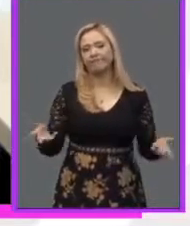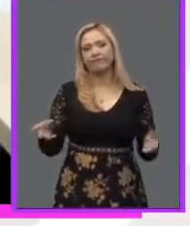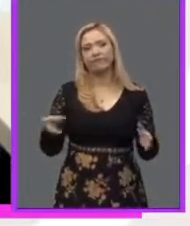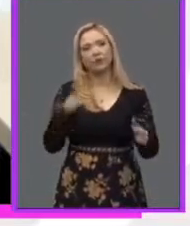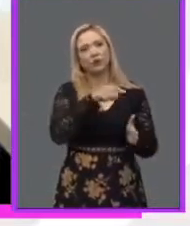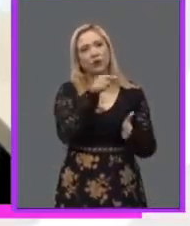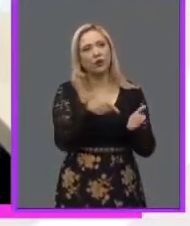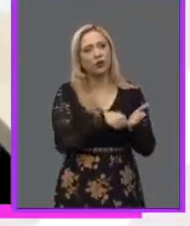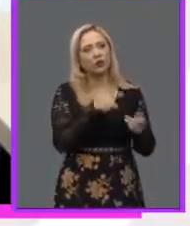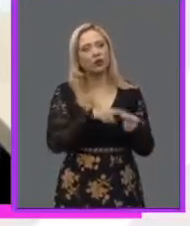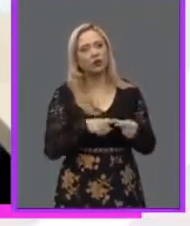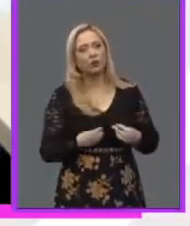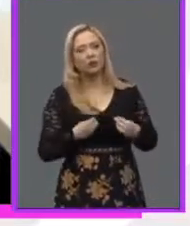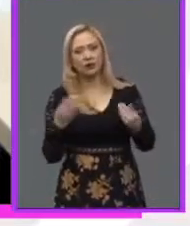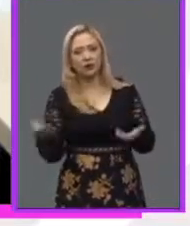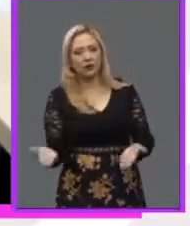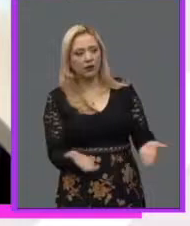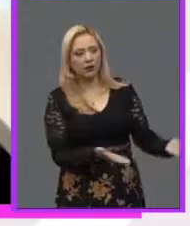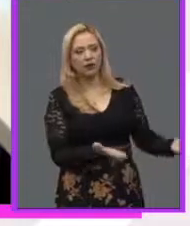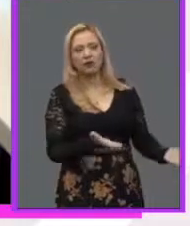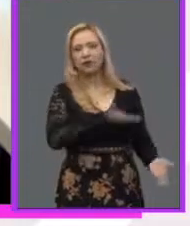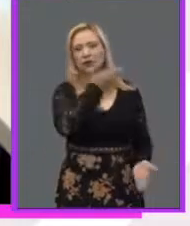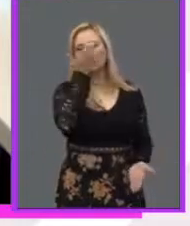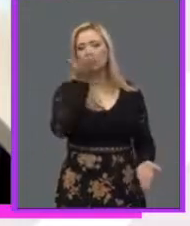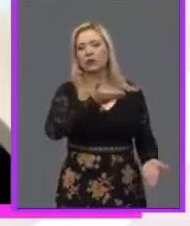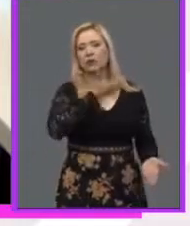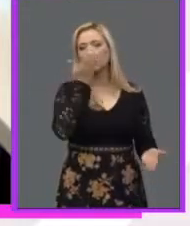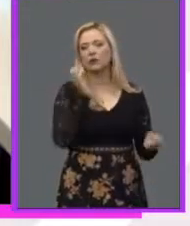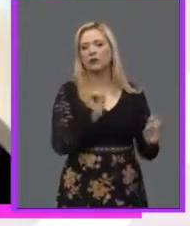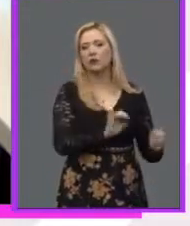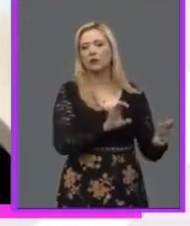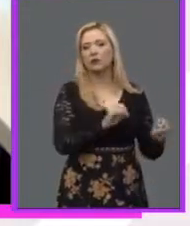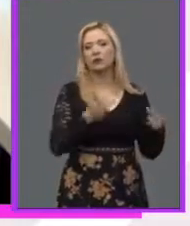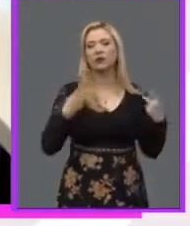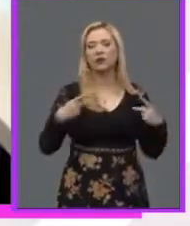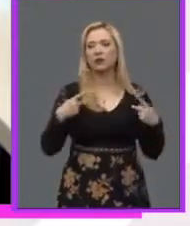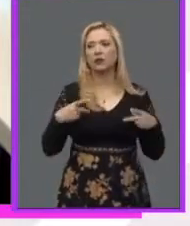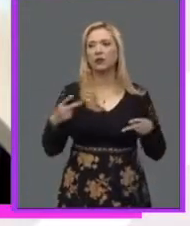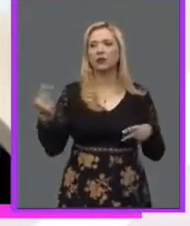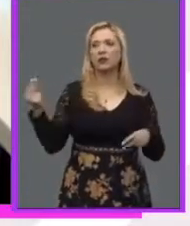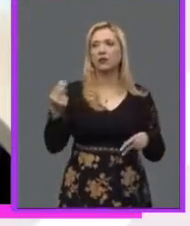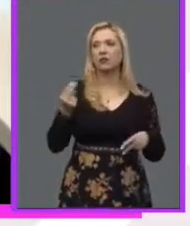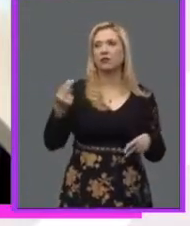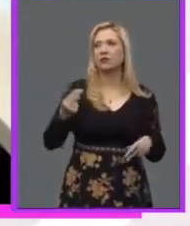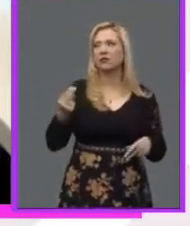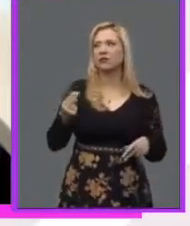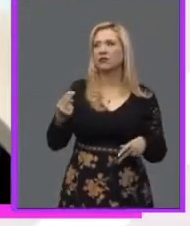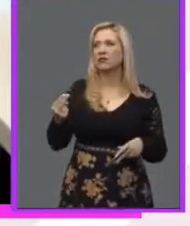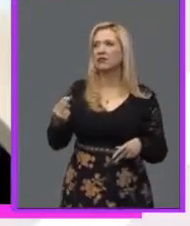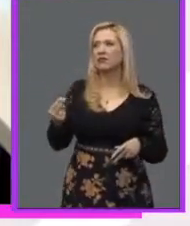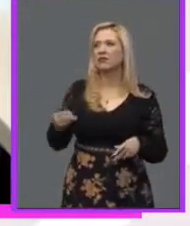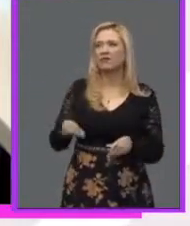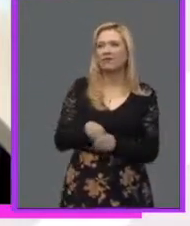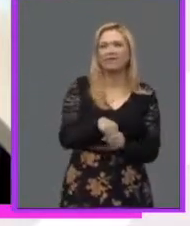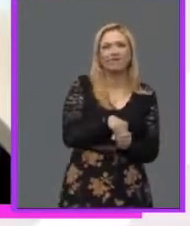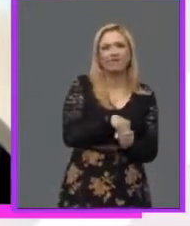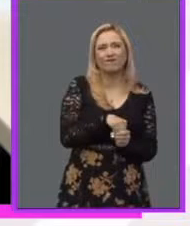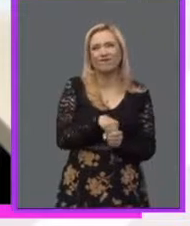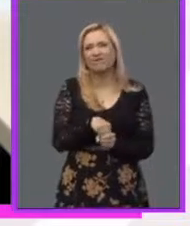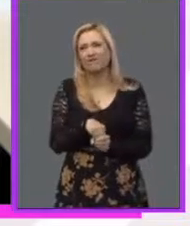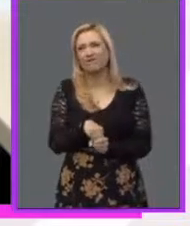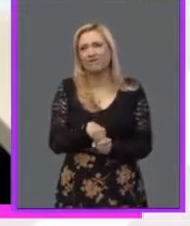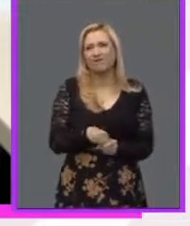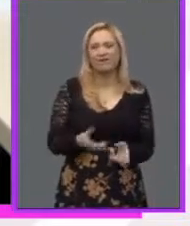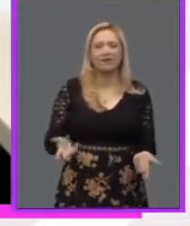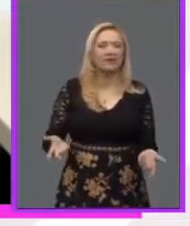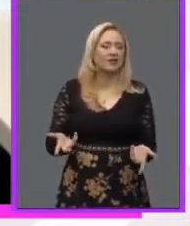también como en estos espacios se normaliza que ciertas personas necesiten menos espacio, ¿no? Lugares más hacinados para hacer